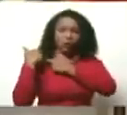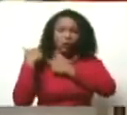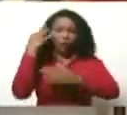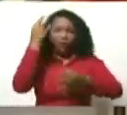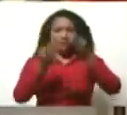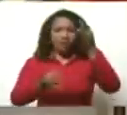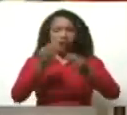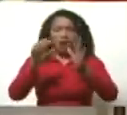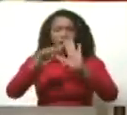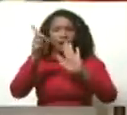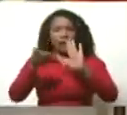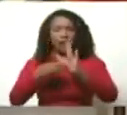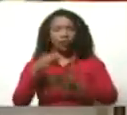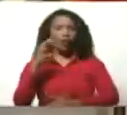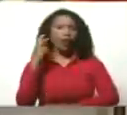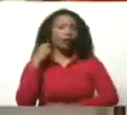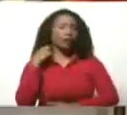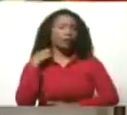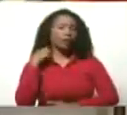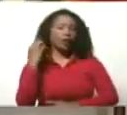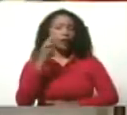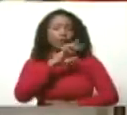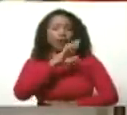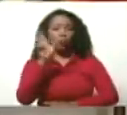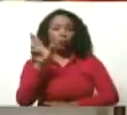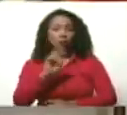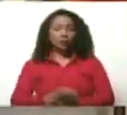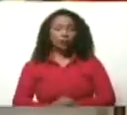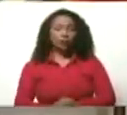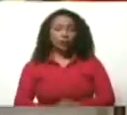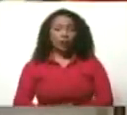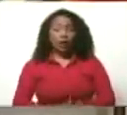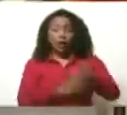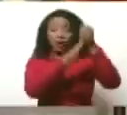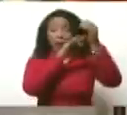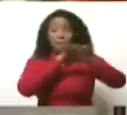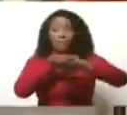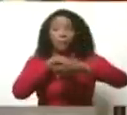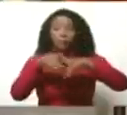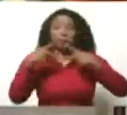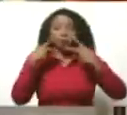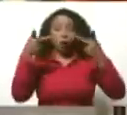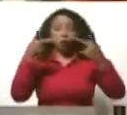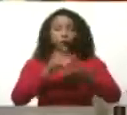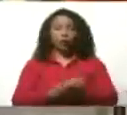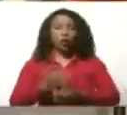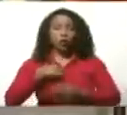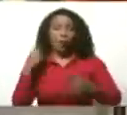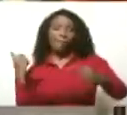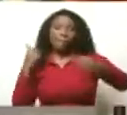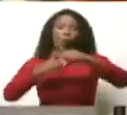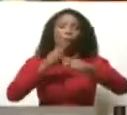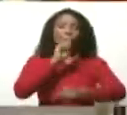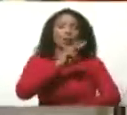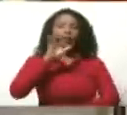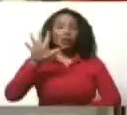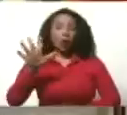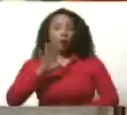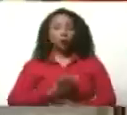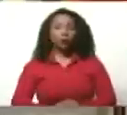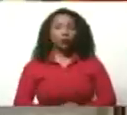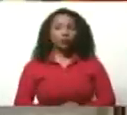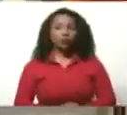fiscal general de la República y liderar el Ministerio Público, hemos sumado 25